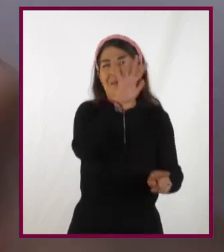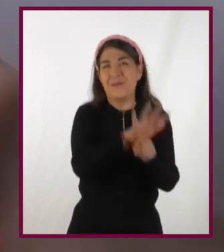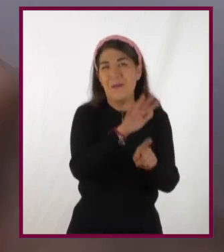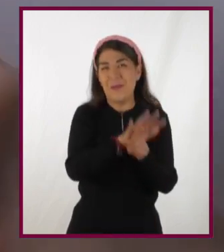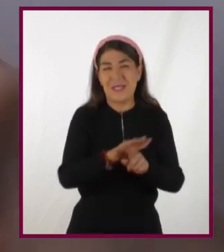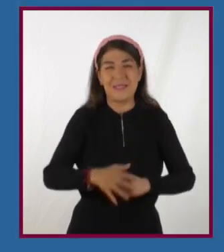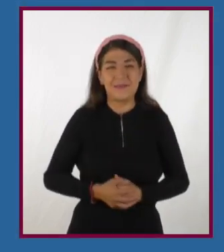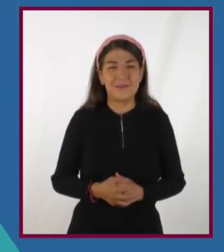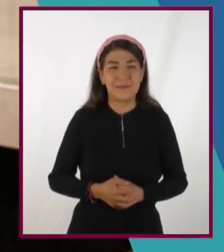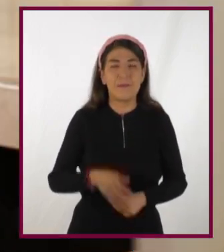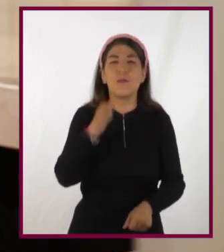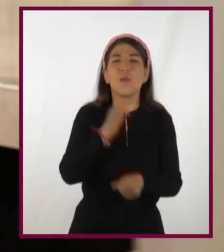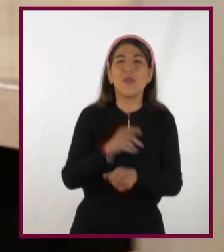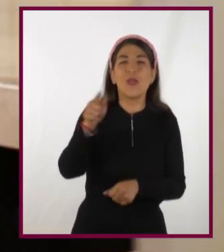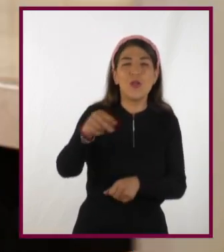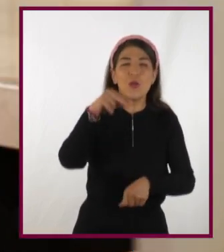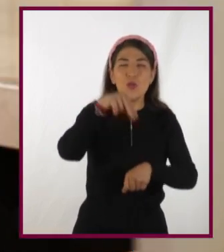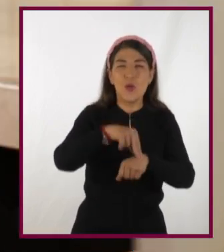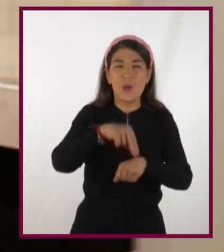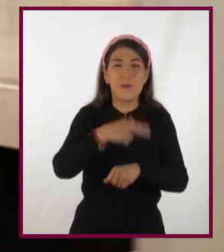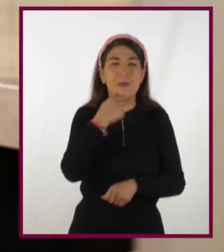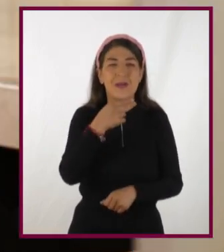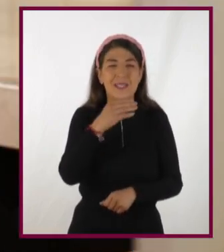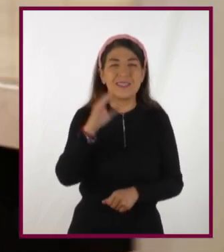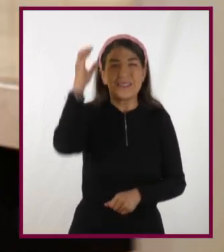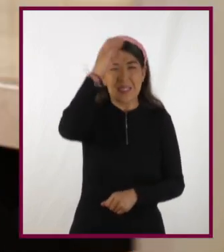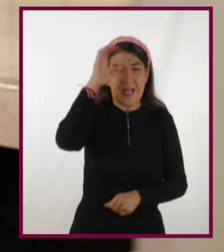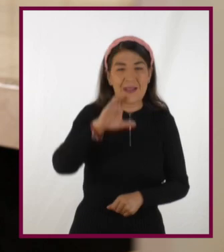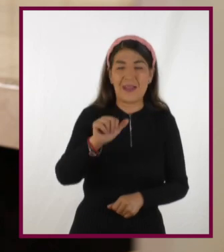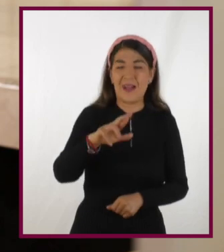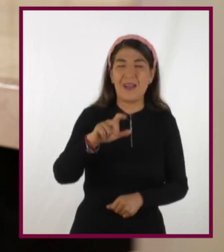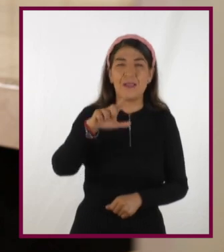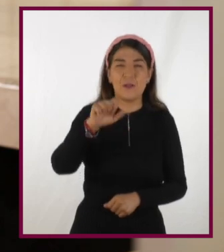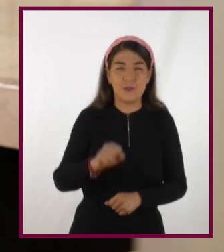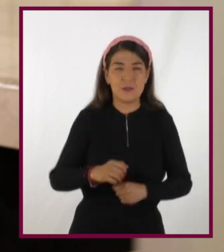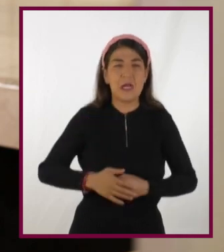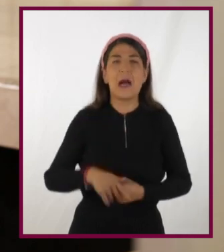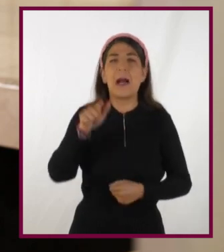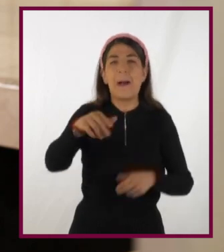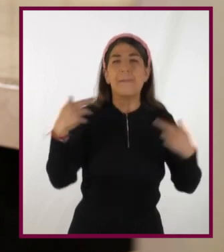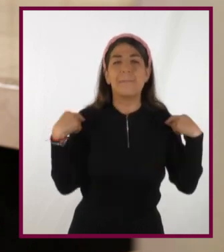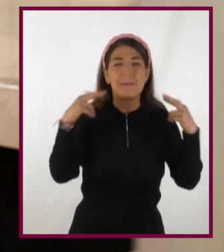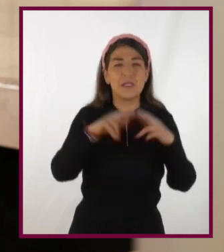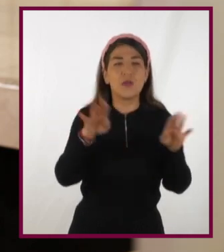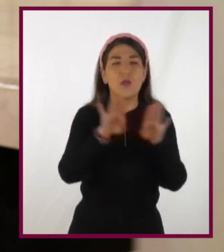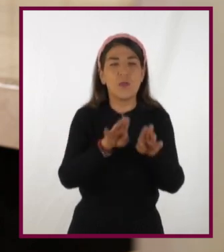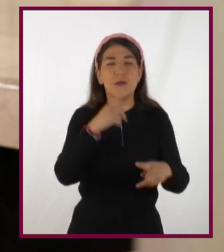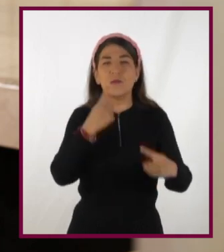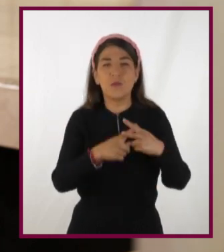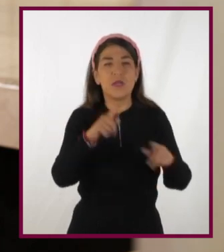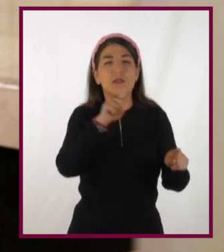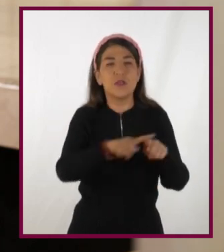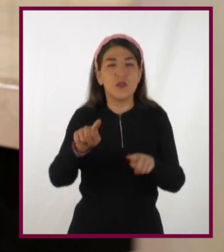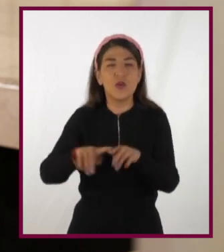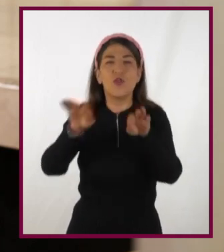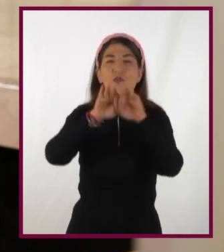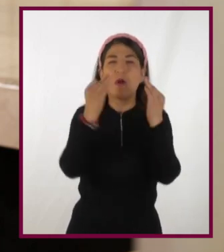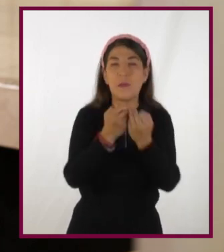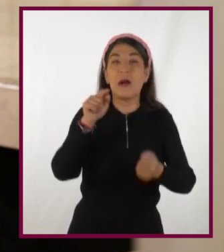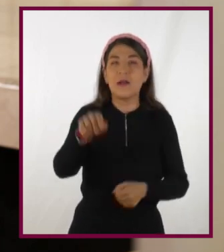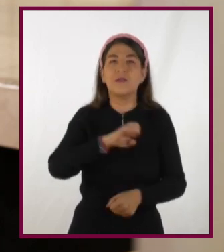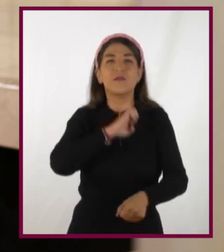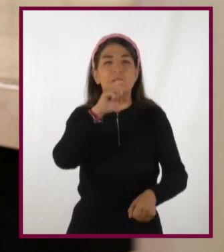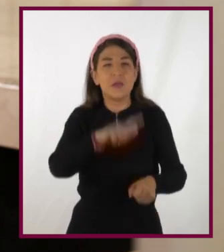más populares. Hoy estamos con el doctor en ciencias Carlos Málaga Higuiñiz, que es profesor en dinámica de medios deformables